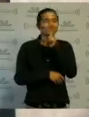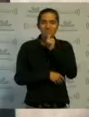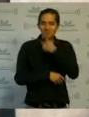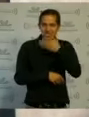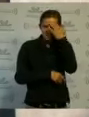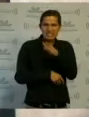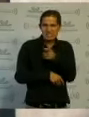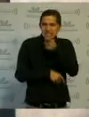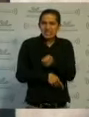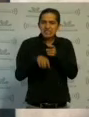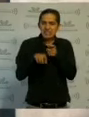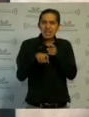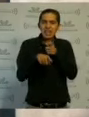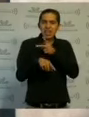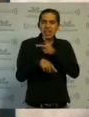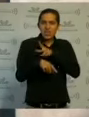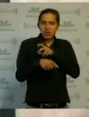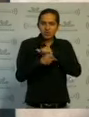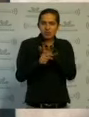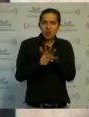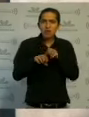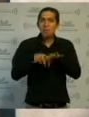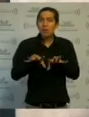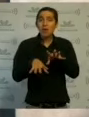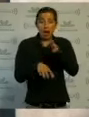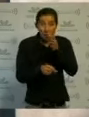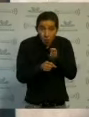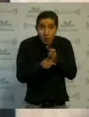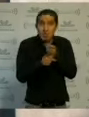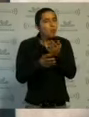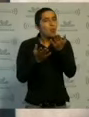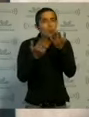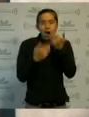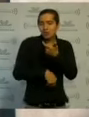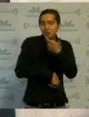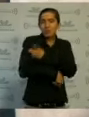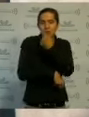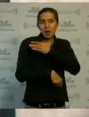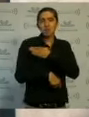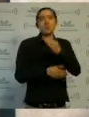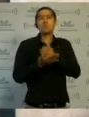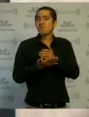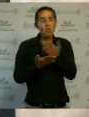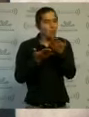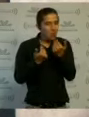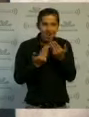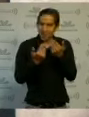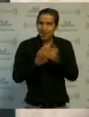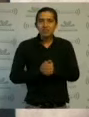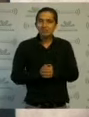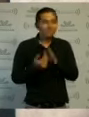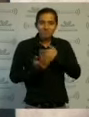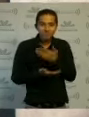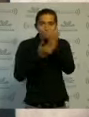el coronavirus. Hasta ahora no hay medicamento para su cura. Desconocemos cuántos tipos